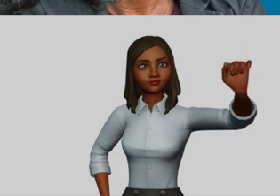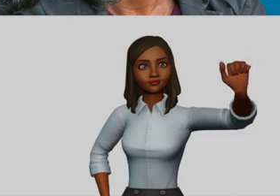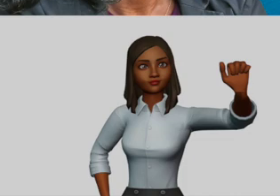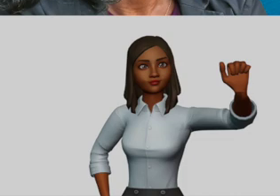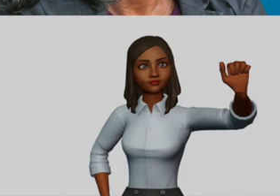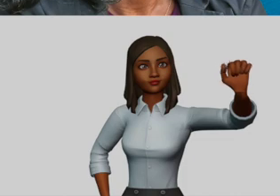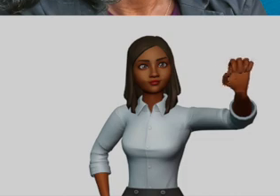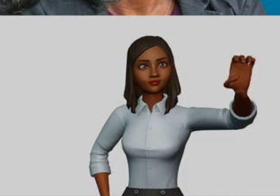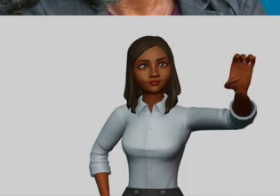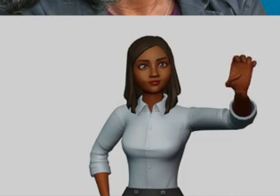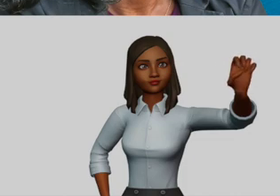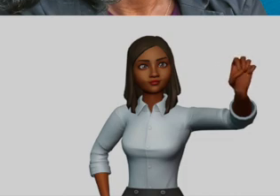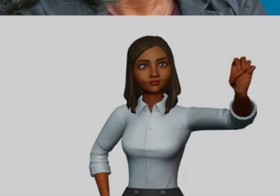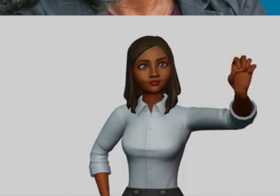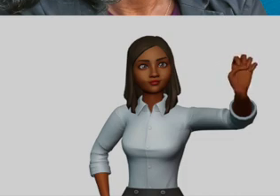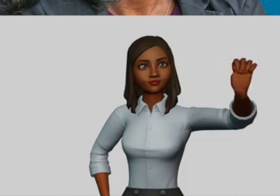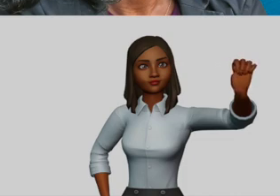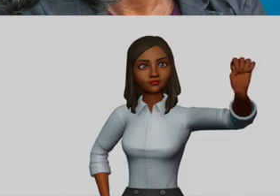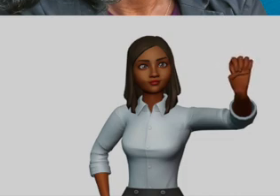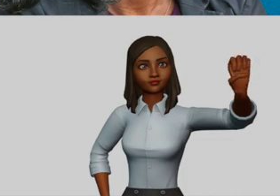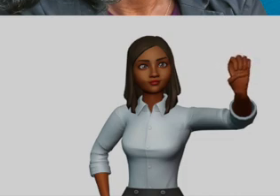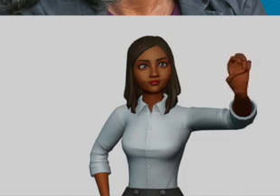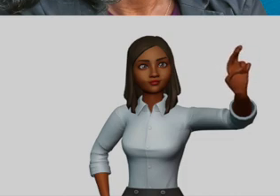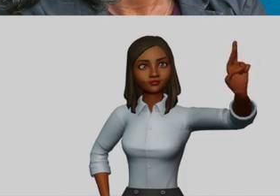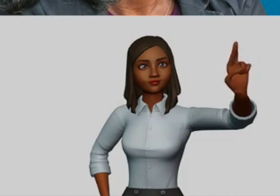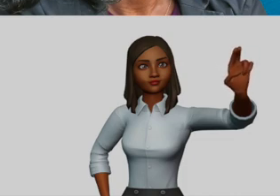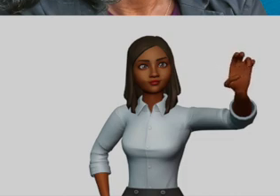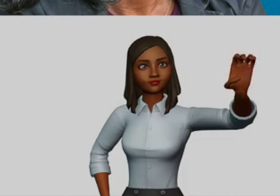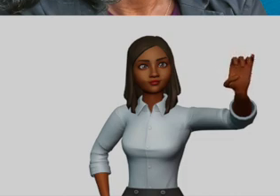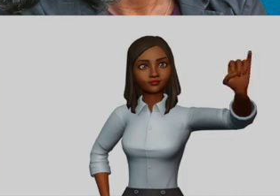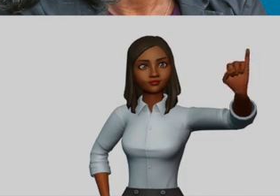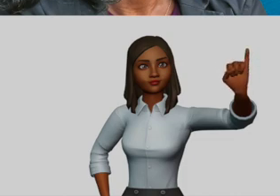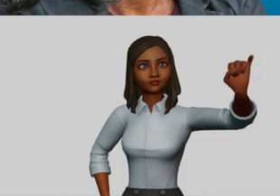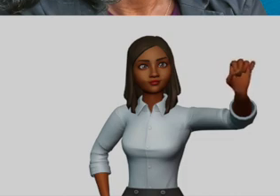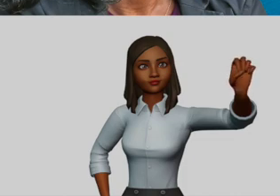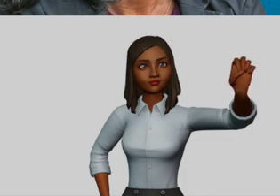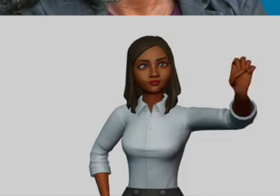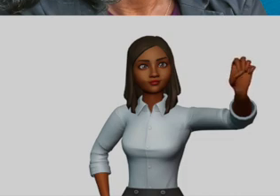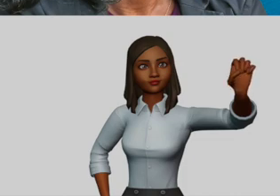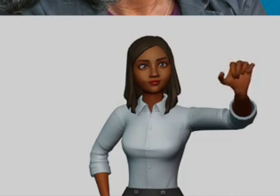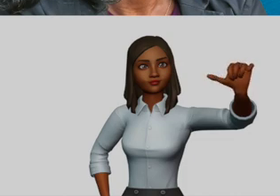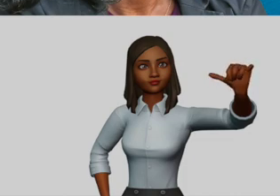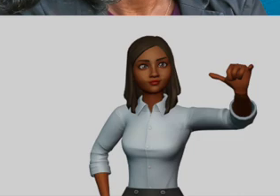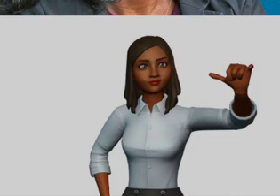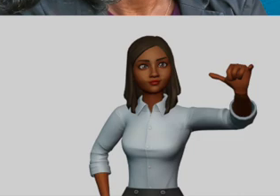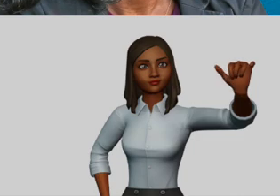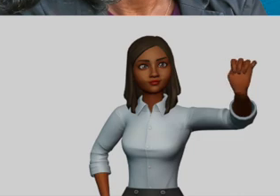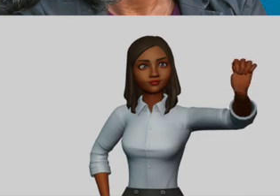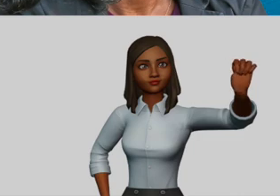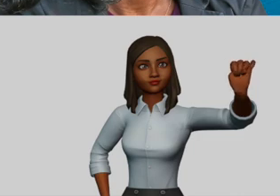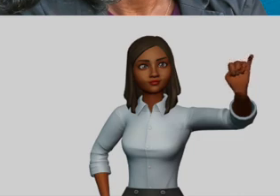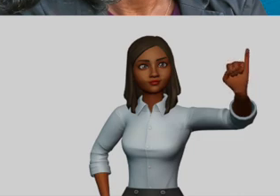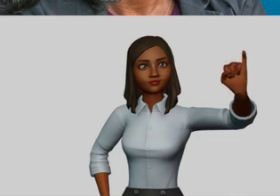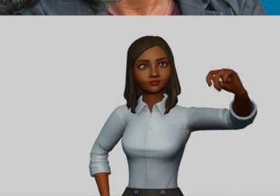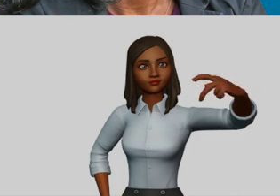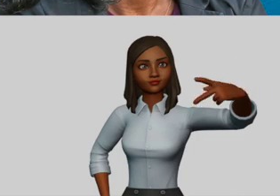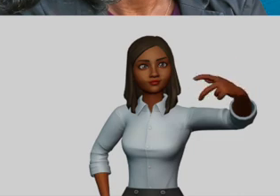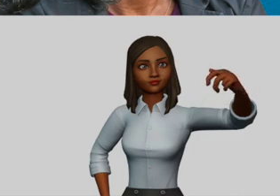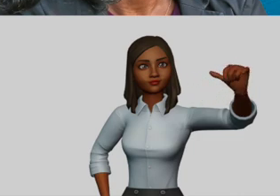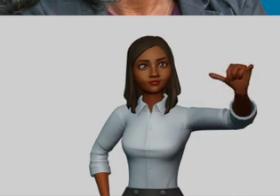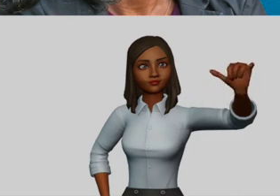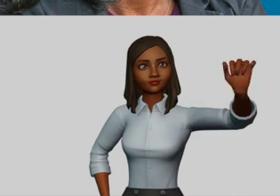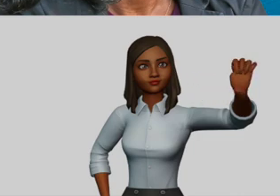a la República Dominicana con mi padre cuando tenía 6 meses. Me crié allá con mis abuelos hasta que tenía los 8. O sea